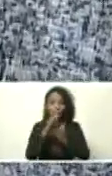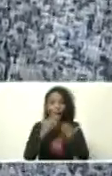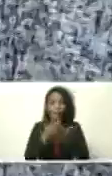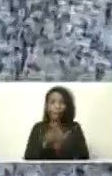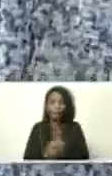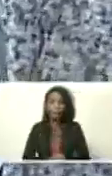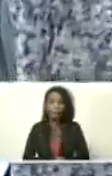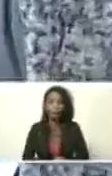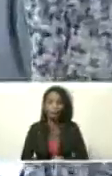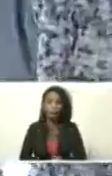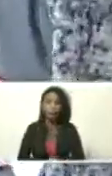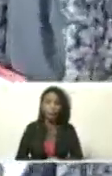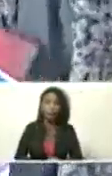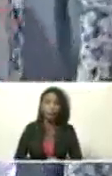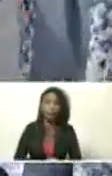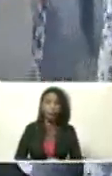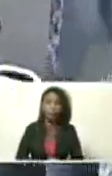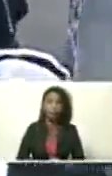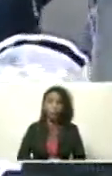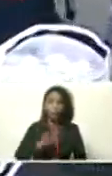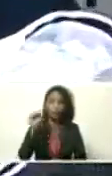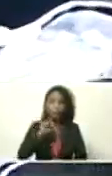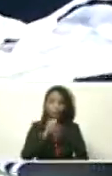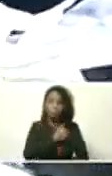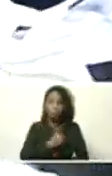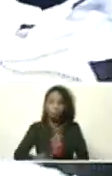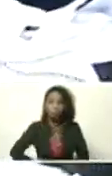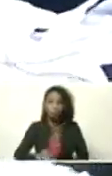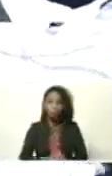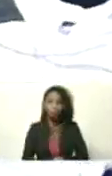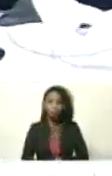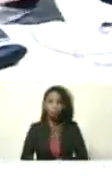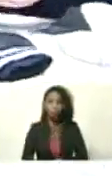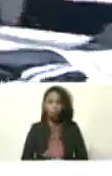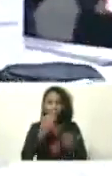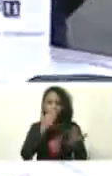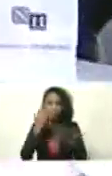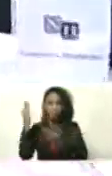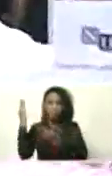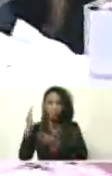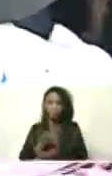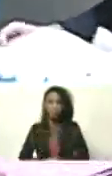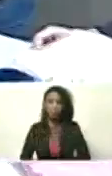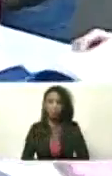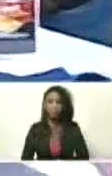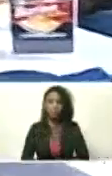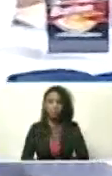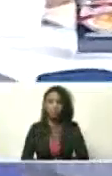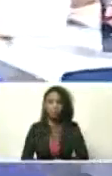gracias. Sí, presidente. Adelante, presidente.